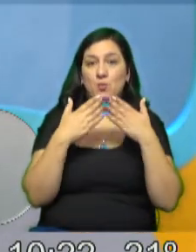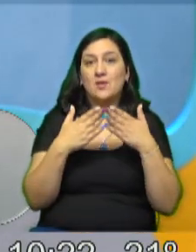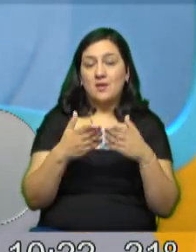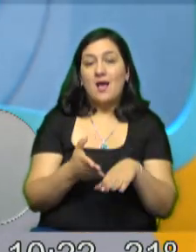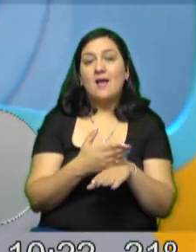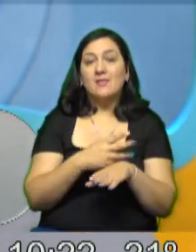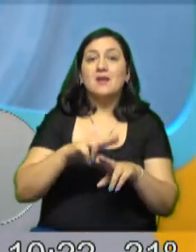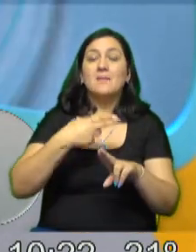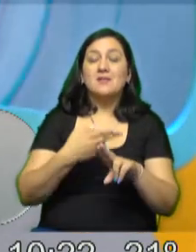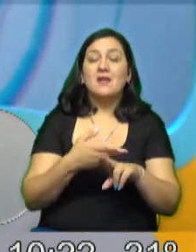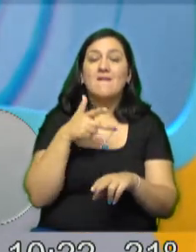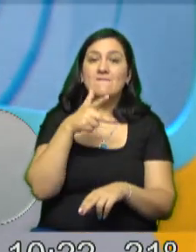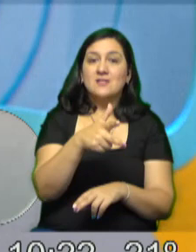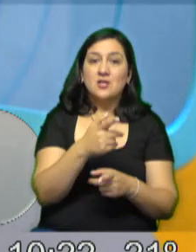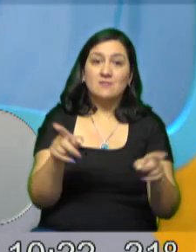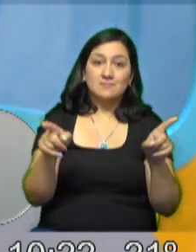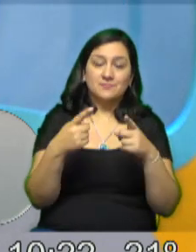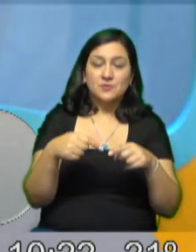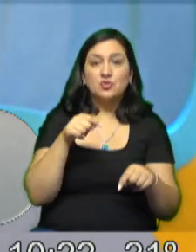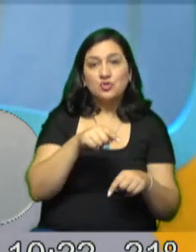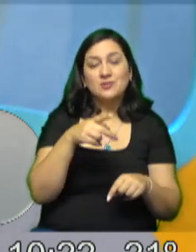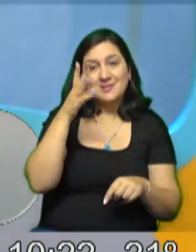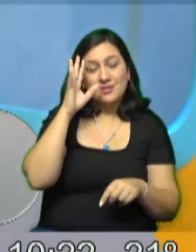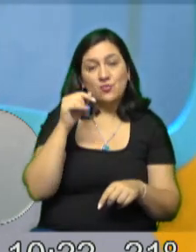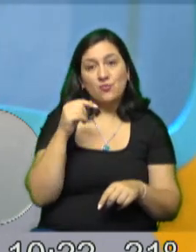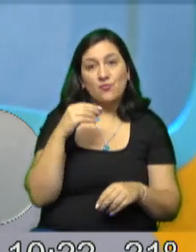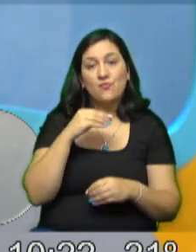concierto de acá en el Solís. Sé que venís de una familia muy longeva,